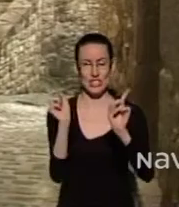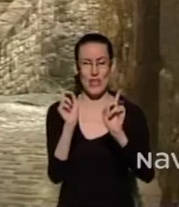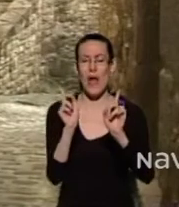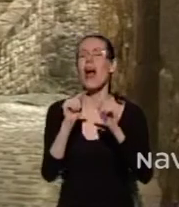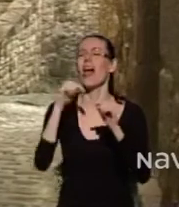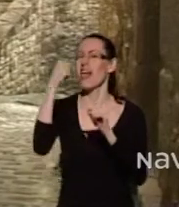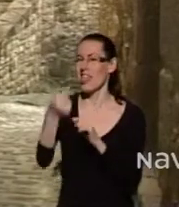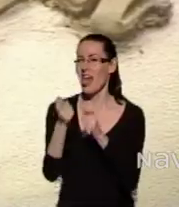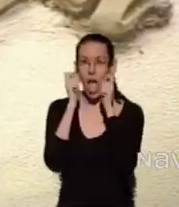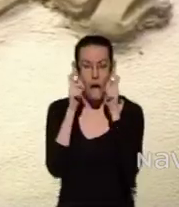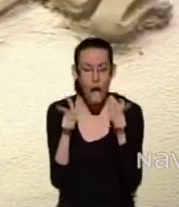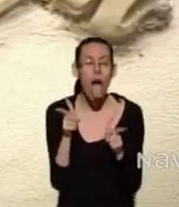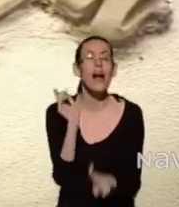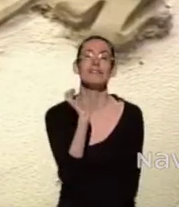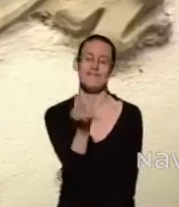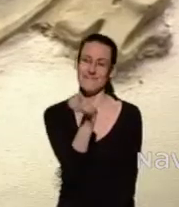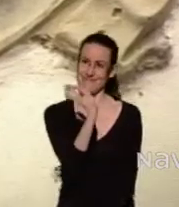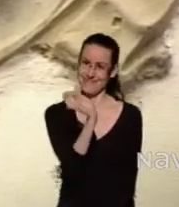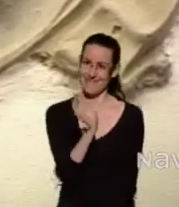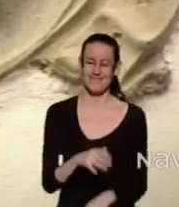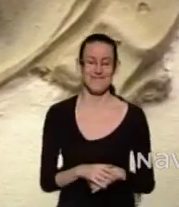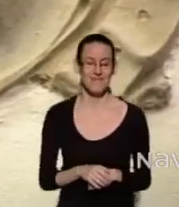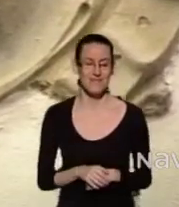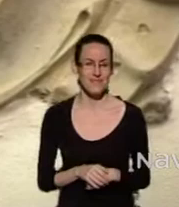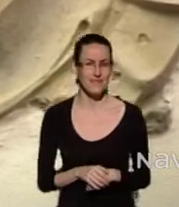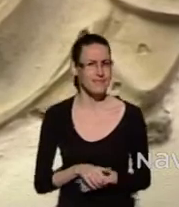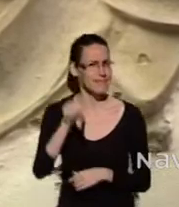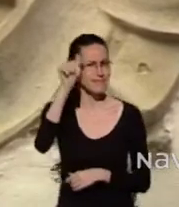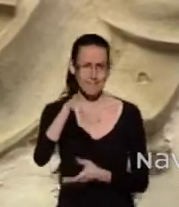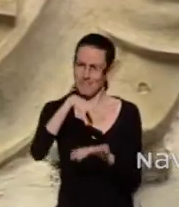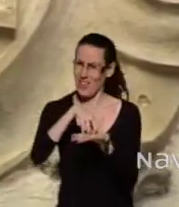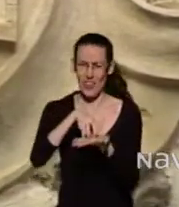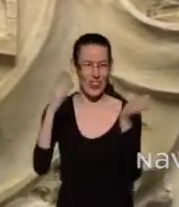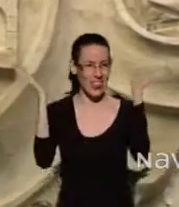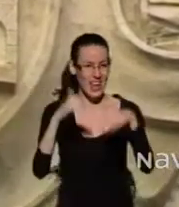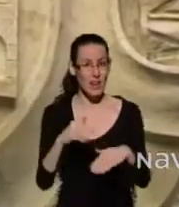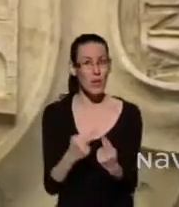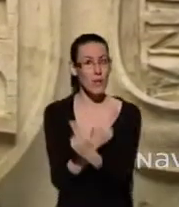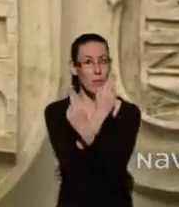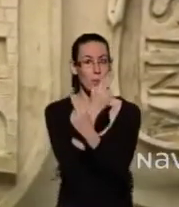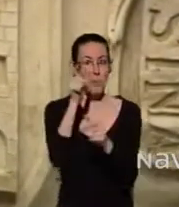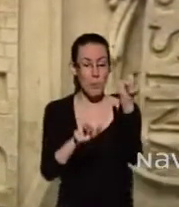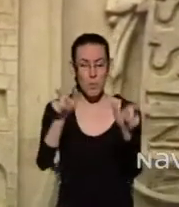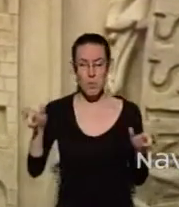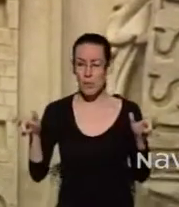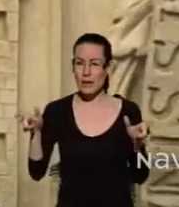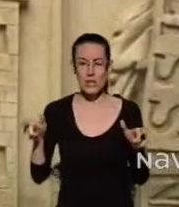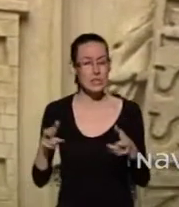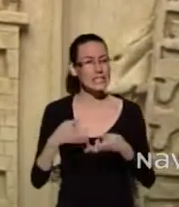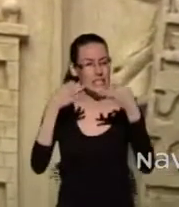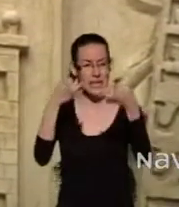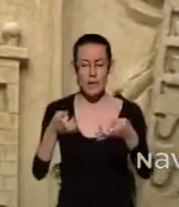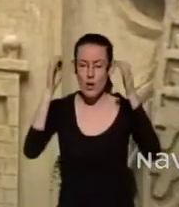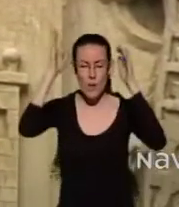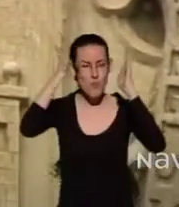después descubriréis el porqué. Lo que nadie puede discutir es que los aibareses han sido brutos, pero para defenderse de